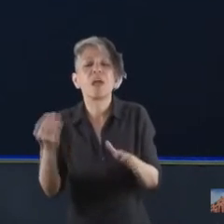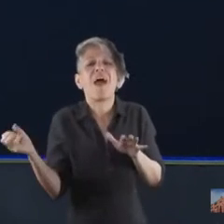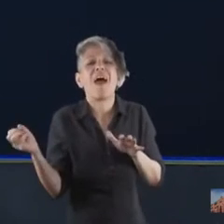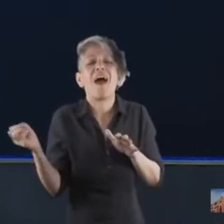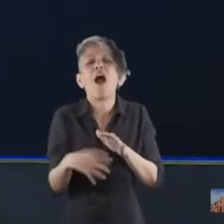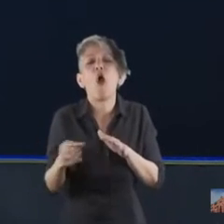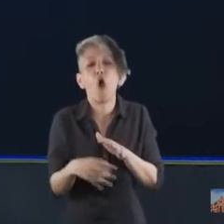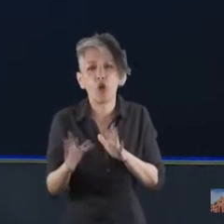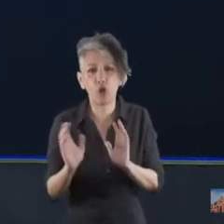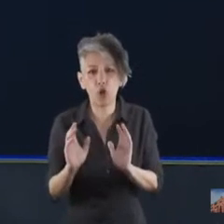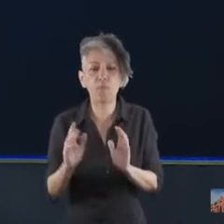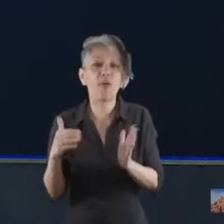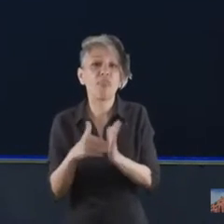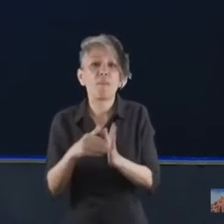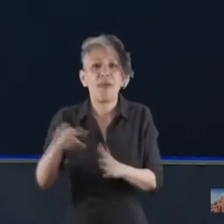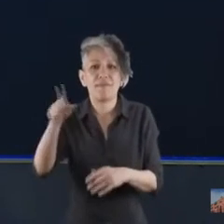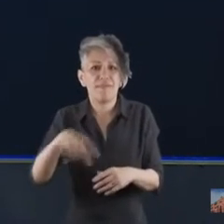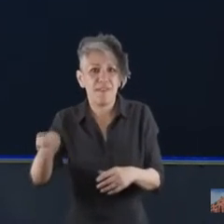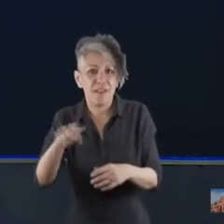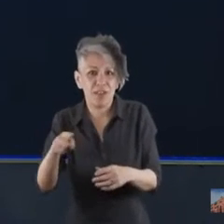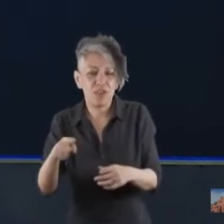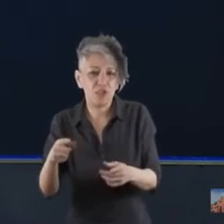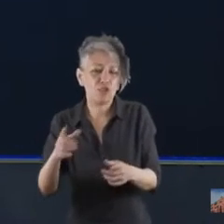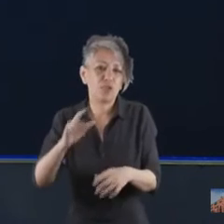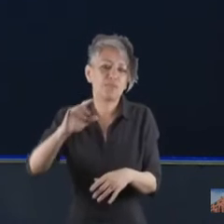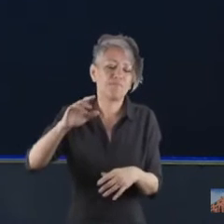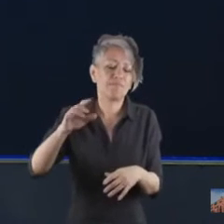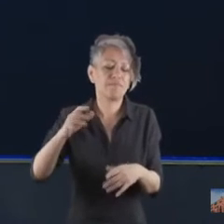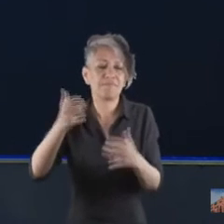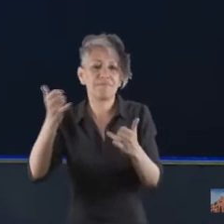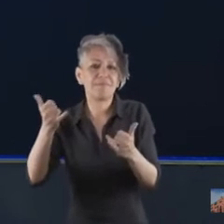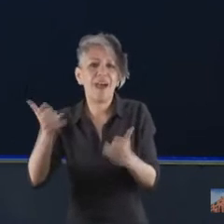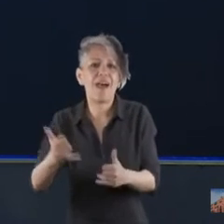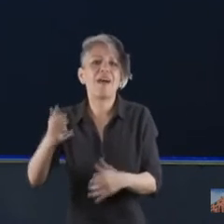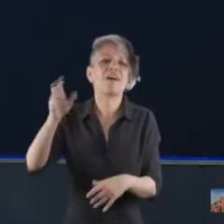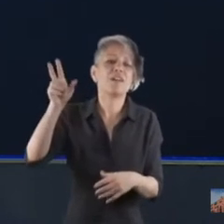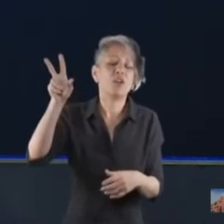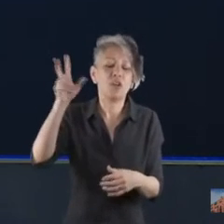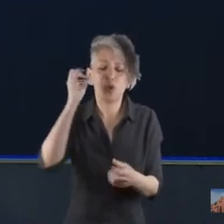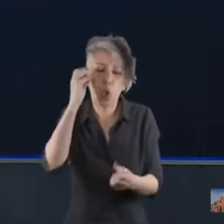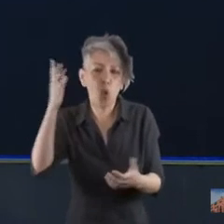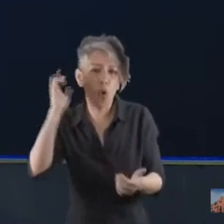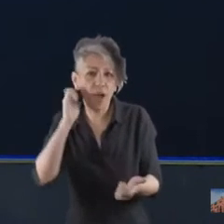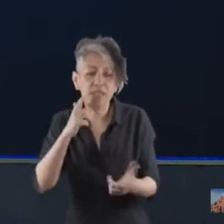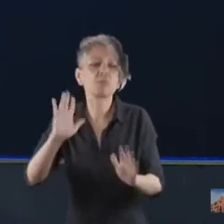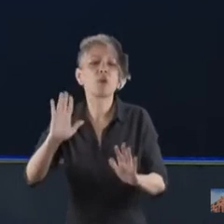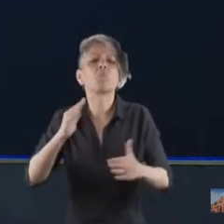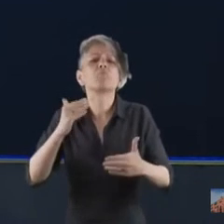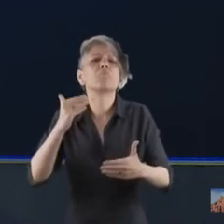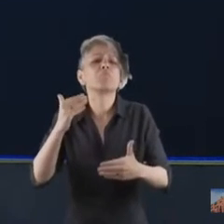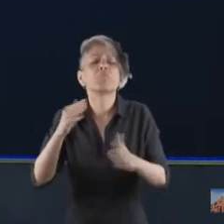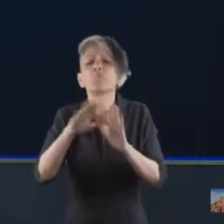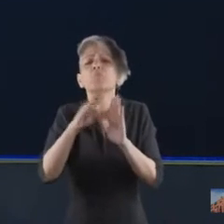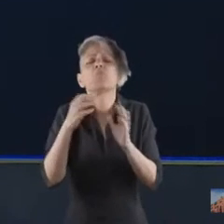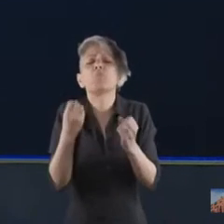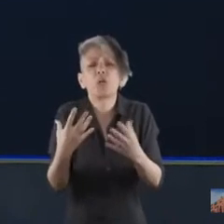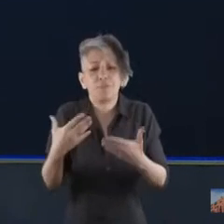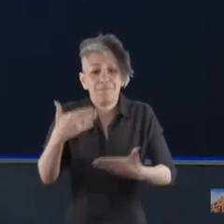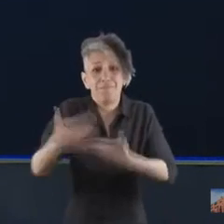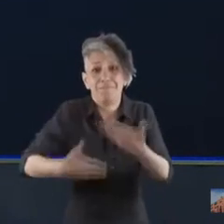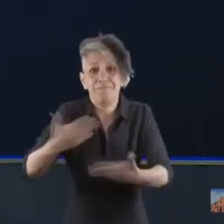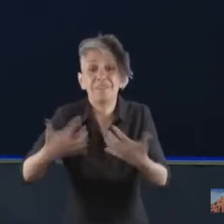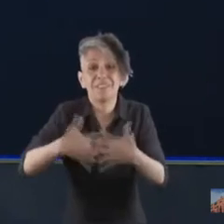no solamente por economía de las cuentas públicas sino por progresividad del sistema y por eficiencia en el uso de los recursos